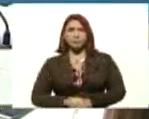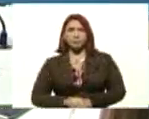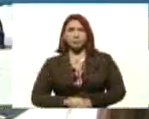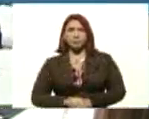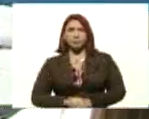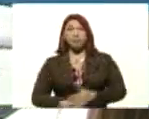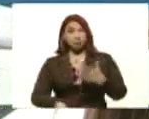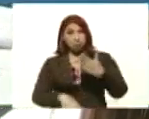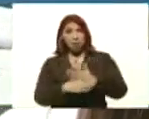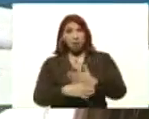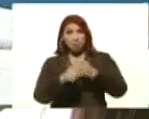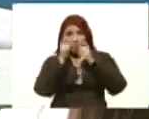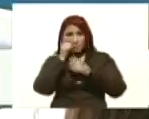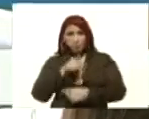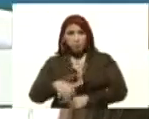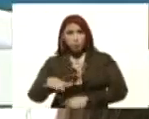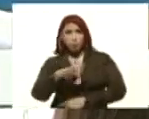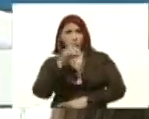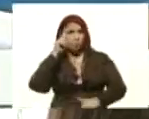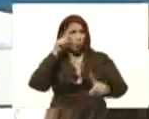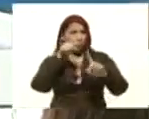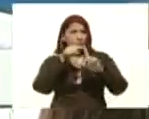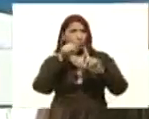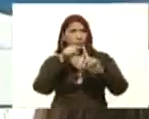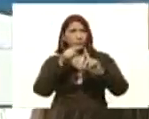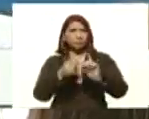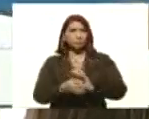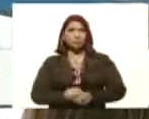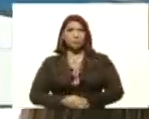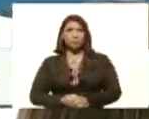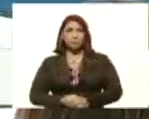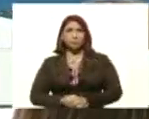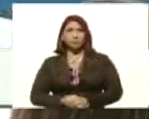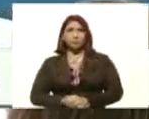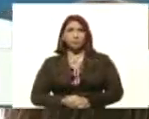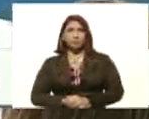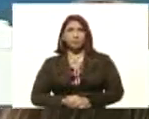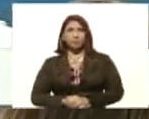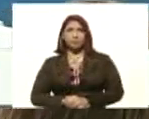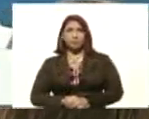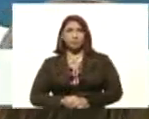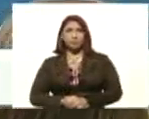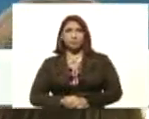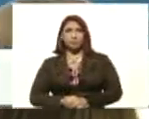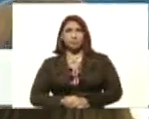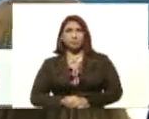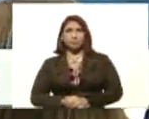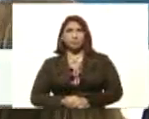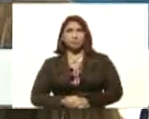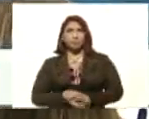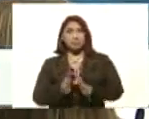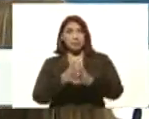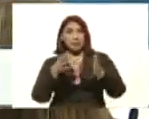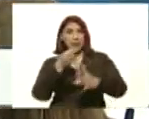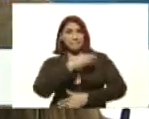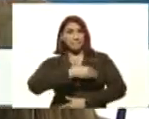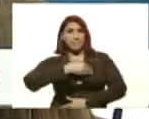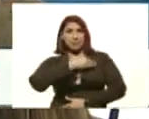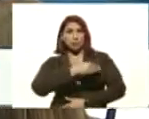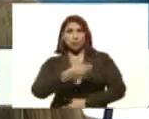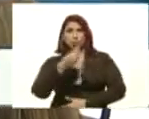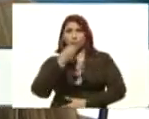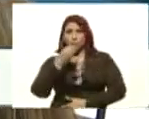y vayamos al público objetivo. Ahí está la gran misión alimentación, los